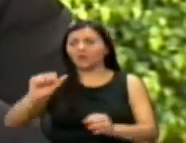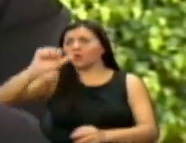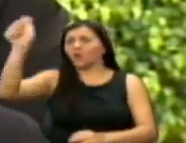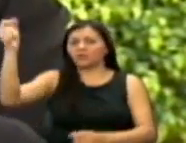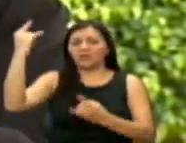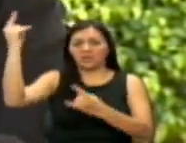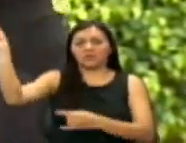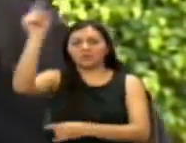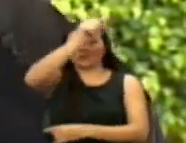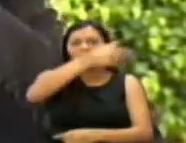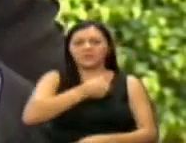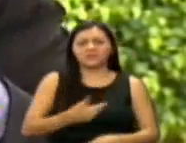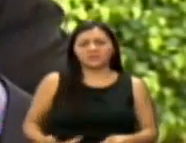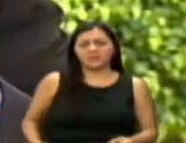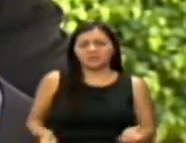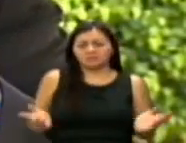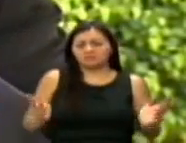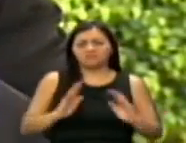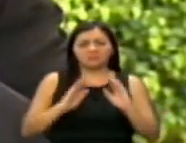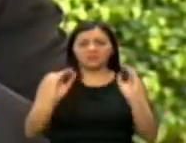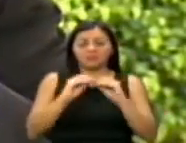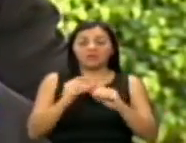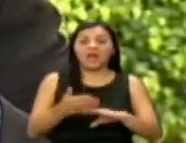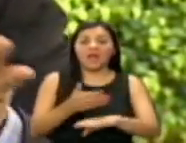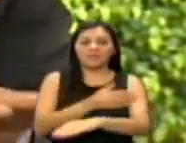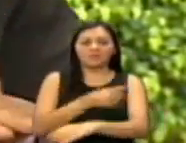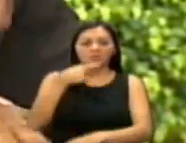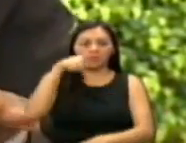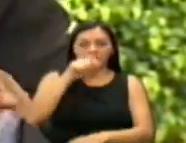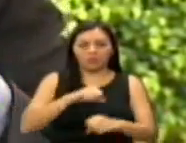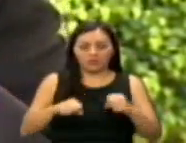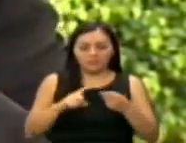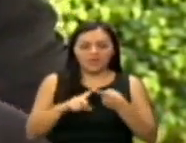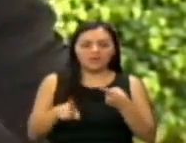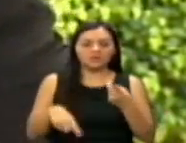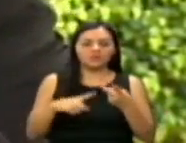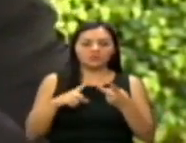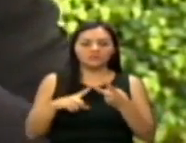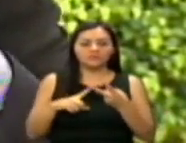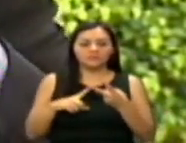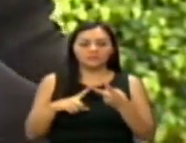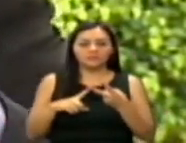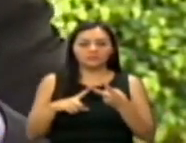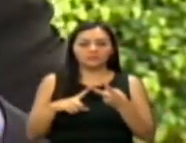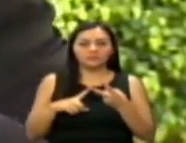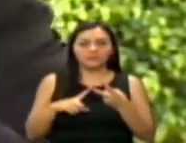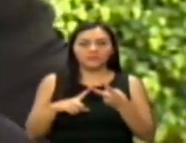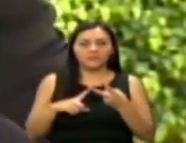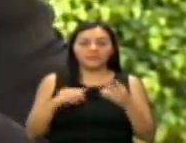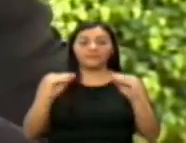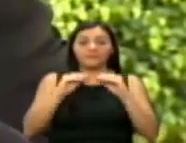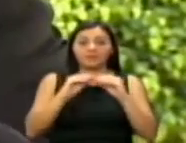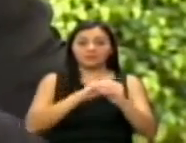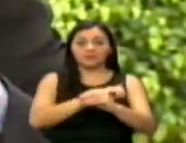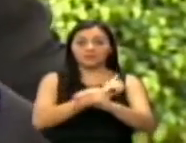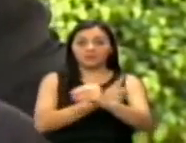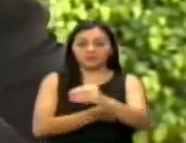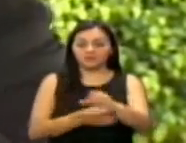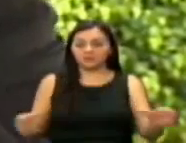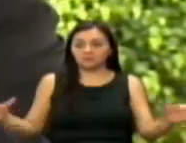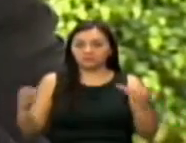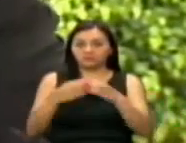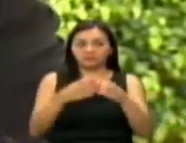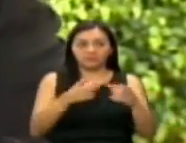plusvalía. Dicho sea de paso, ya desde antes había movilizaciones, primero en mayo, antes de eso hubo alguna otra. Cogieron fuerza porque se unieron con la